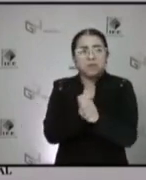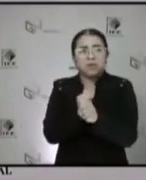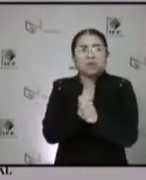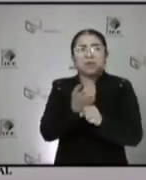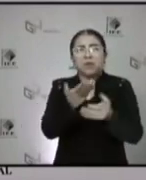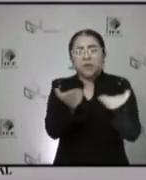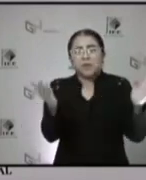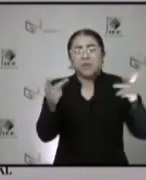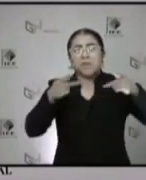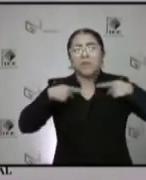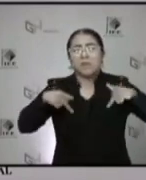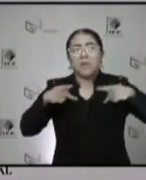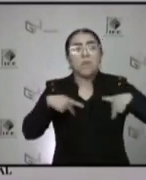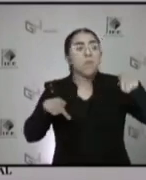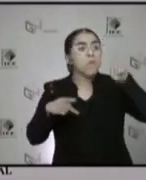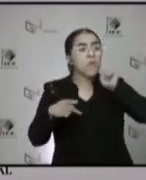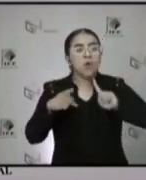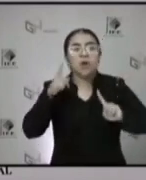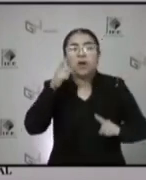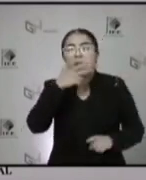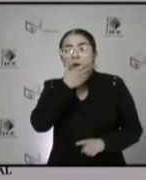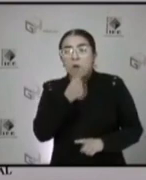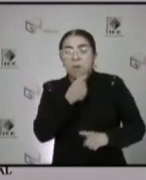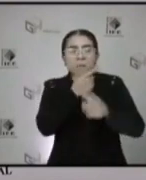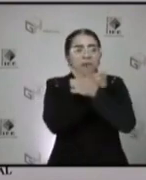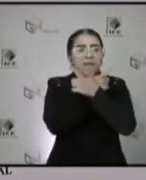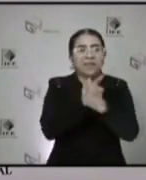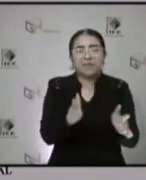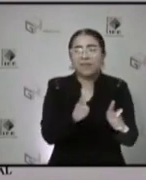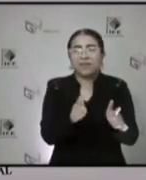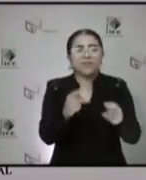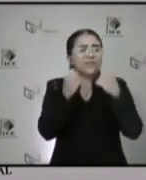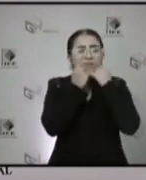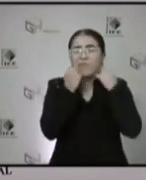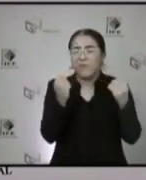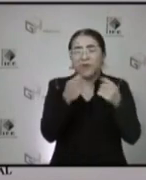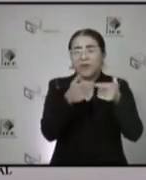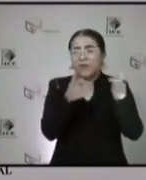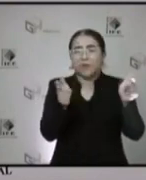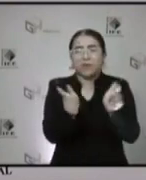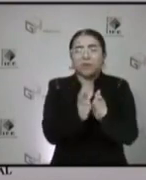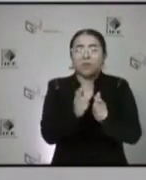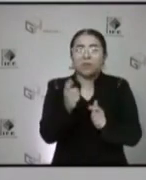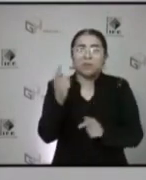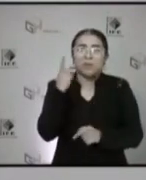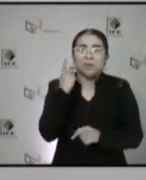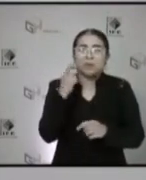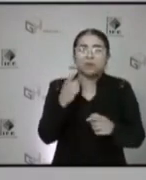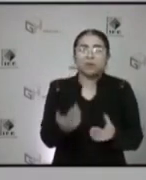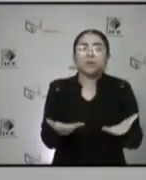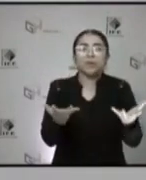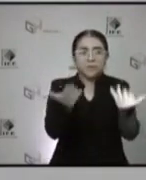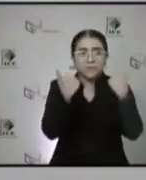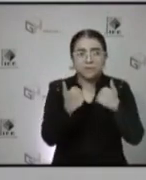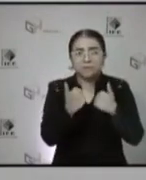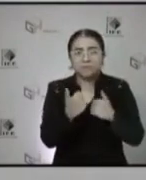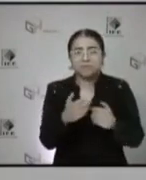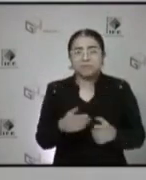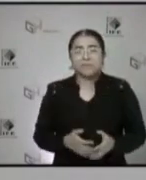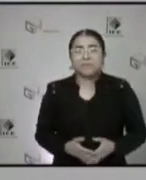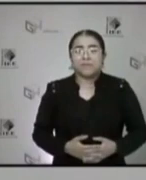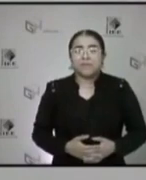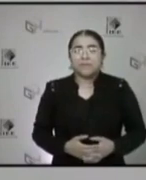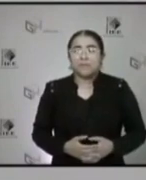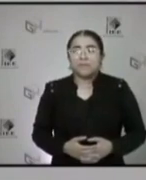y paisanas, mujeres y hombres libres que no creen en los partidos. Únete a este movimiento.